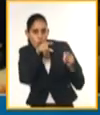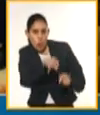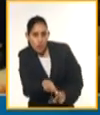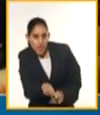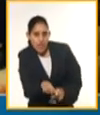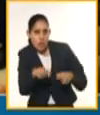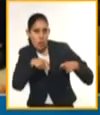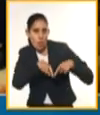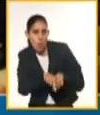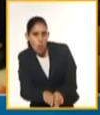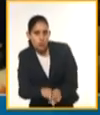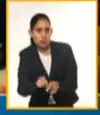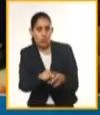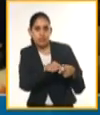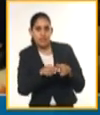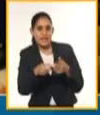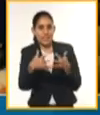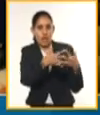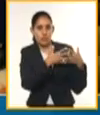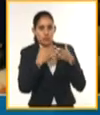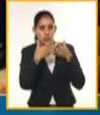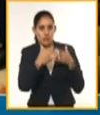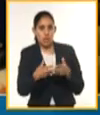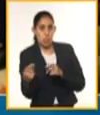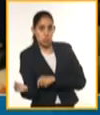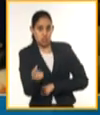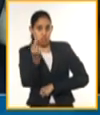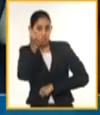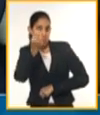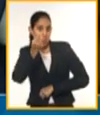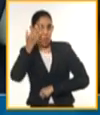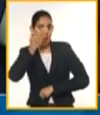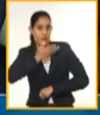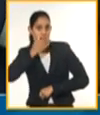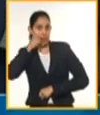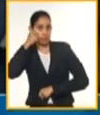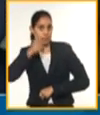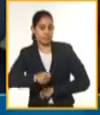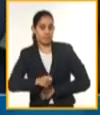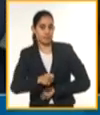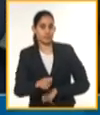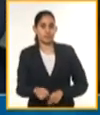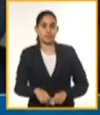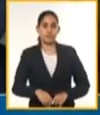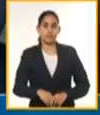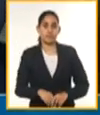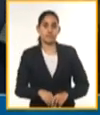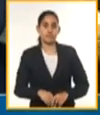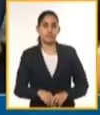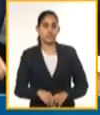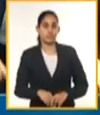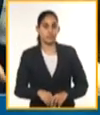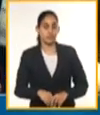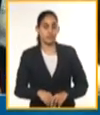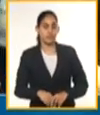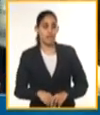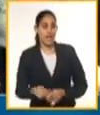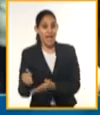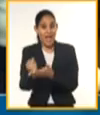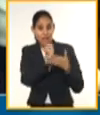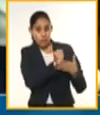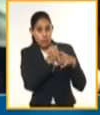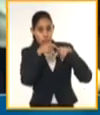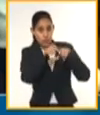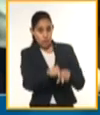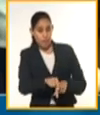en Estados Unidos, ha seguido Trump ante un Zelensky que no daba crédito. You didn't have our military equipment. Sin nuestra ayuda militar, esta